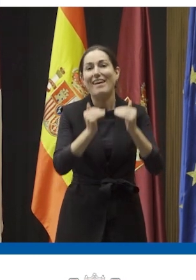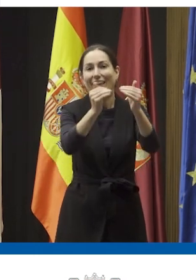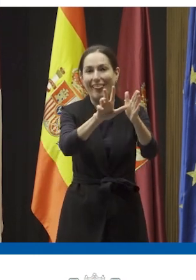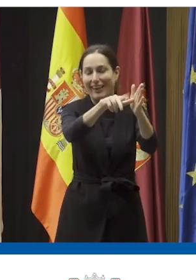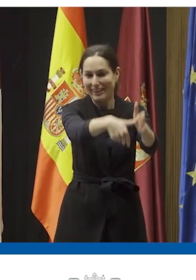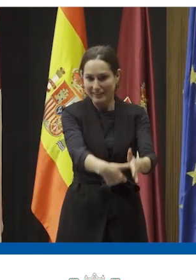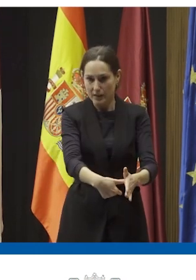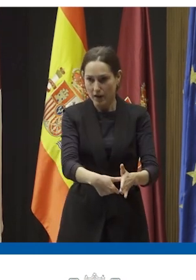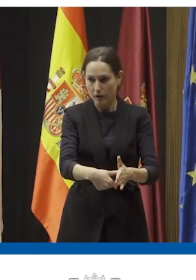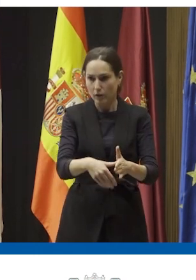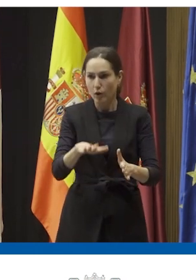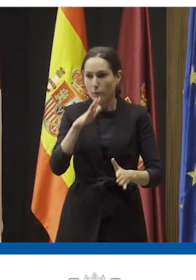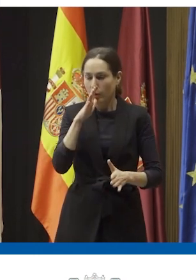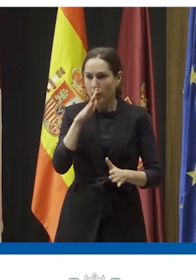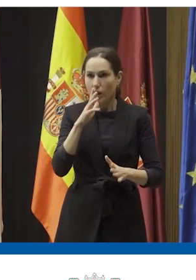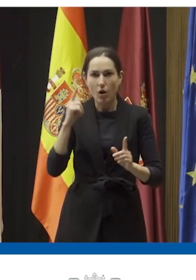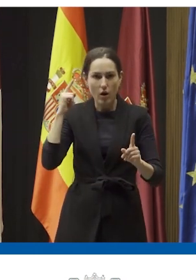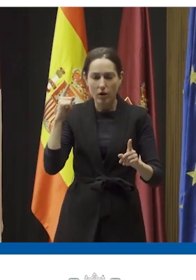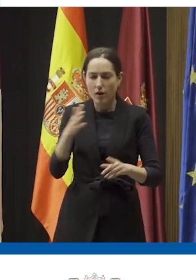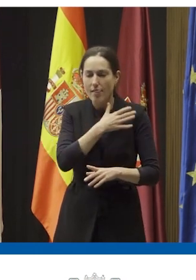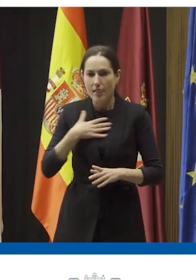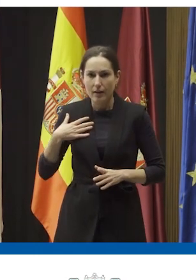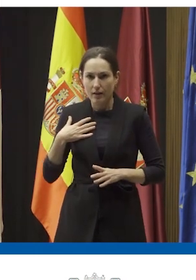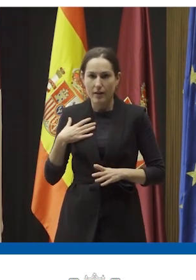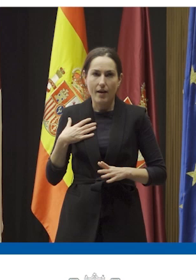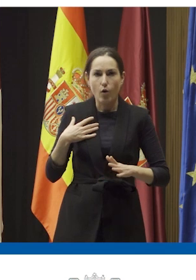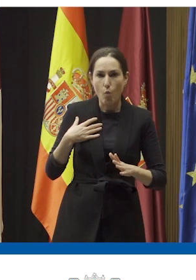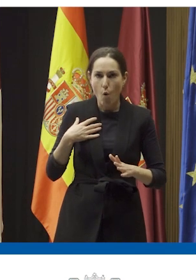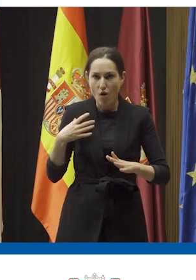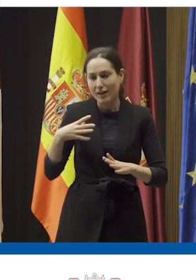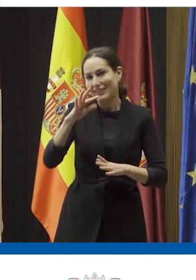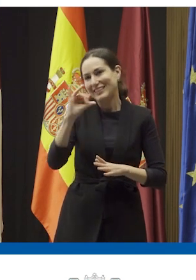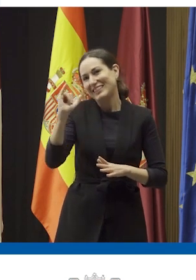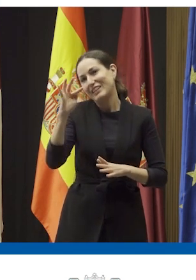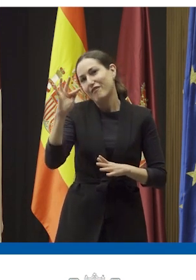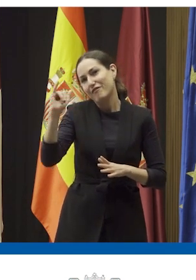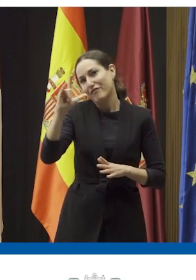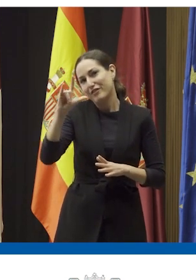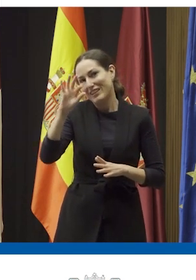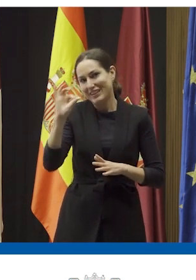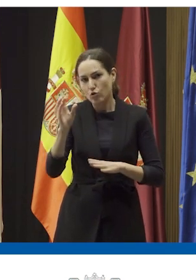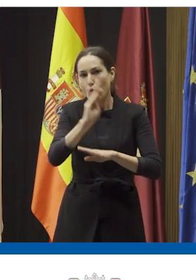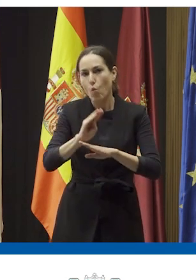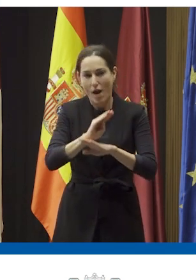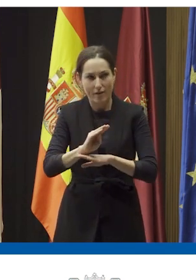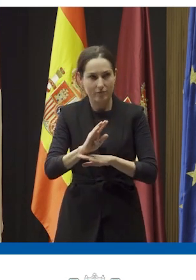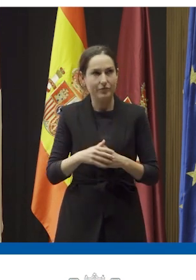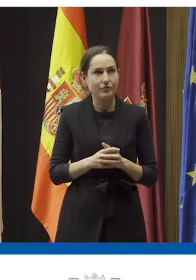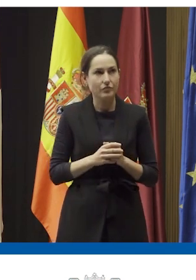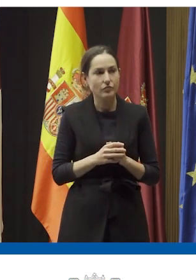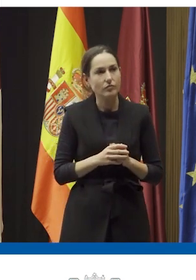mismo inoculaba. Es un sacrificio, digamos, por la ciencia. Bueno, no sé si aprecian bien, sobre